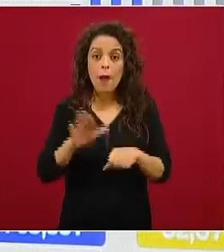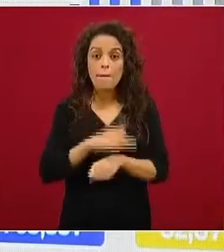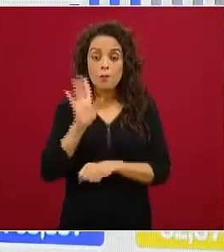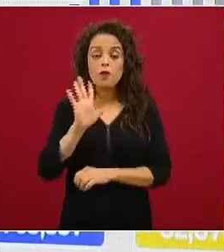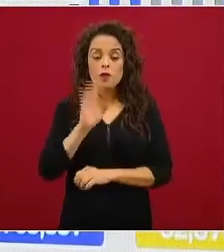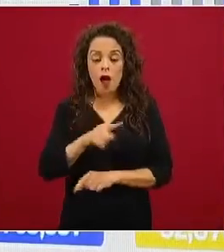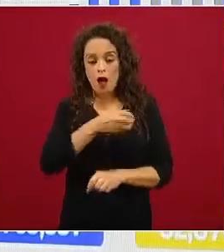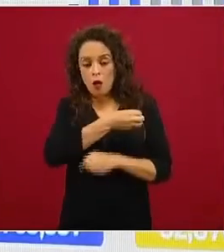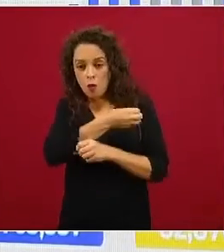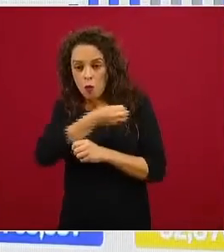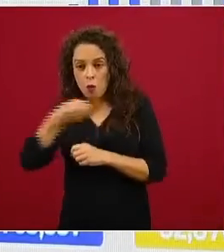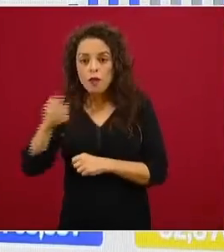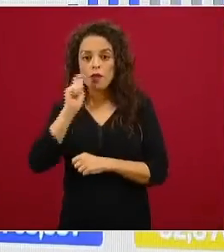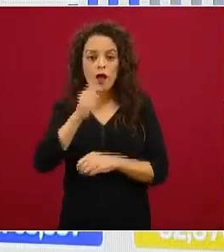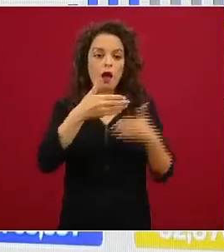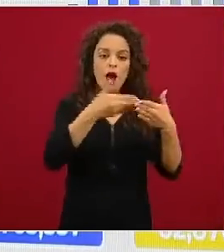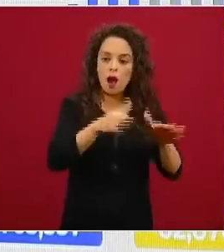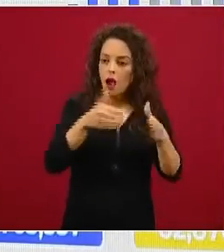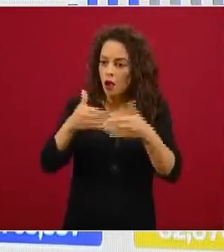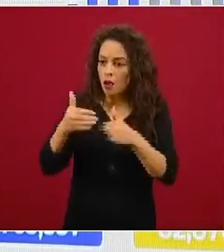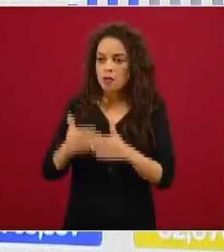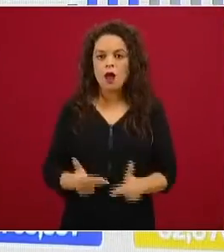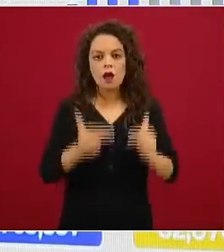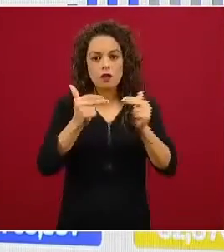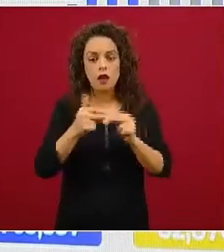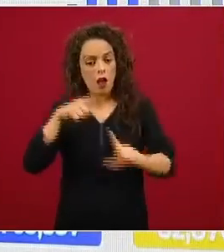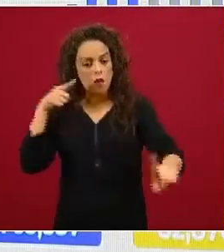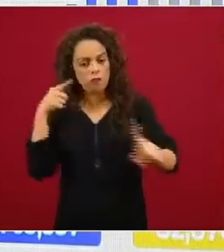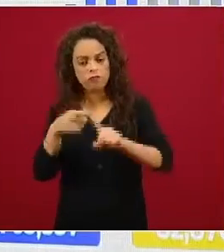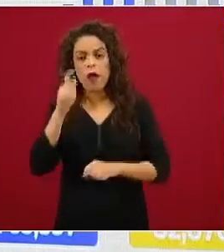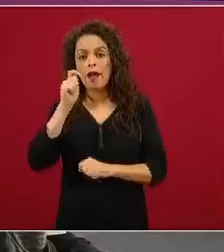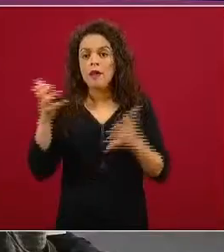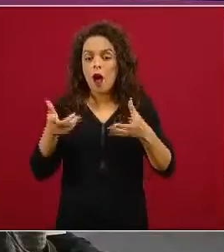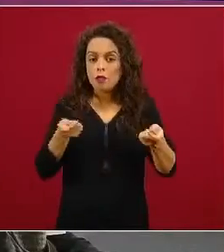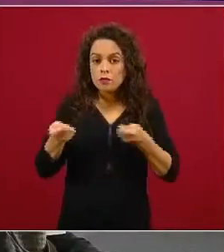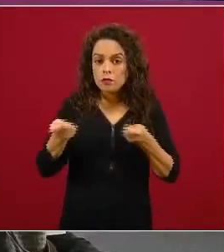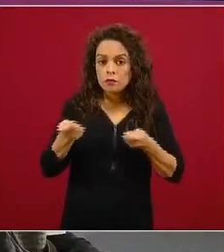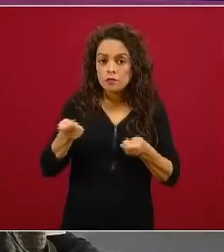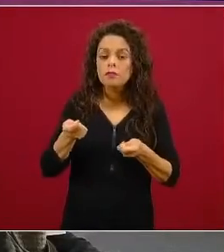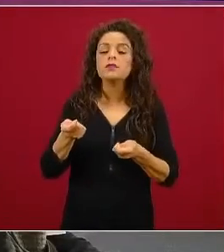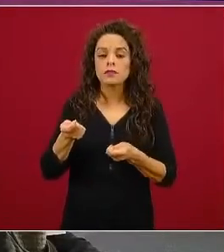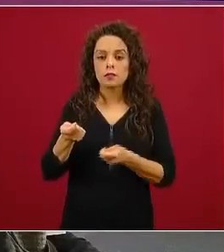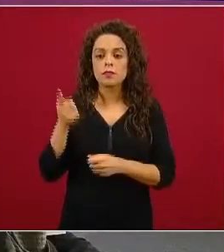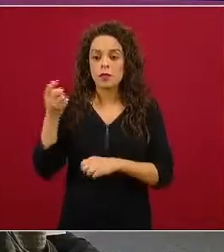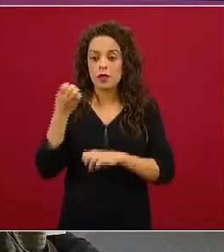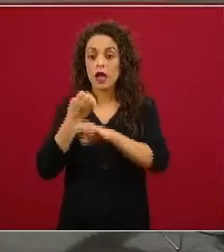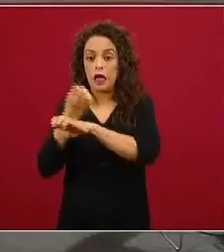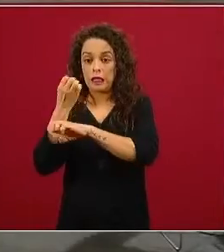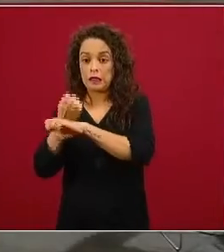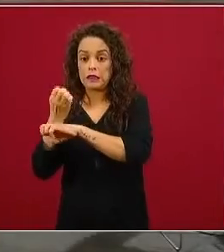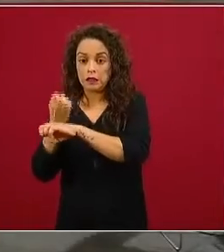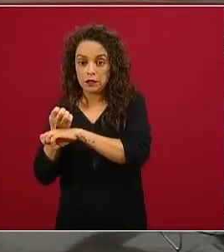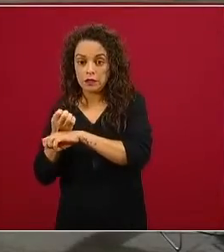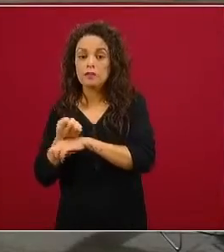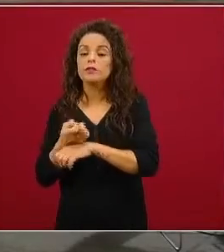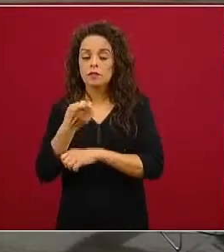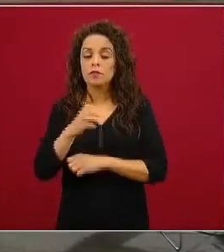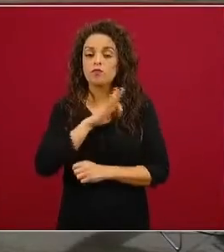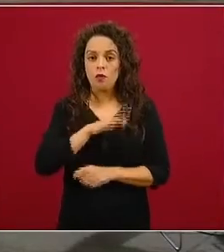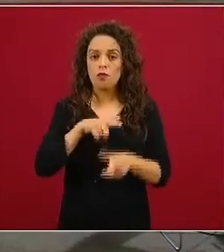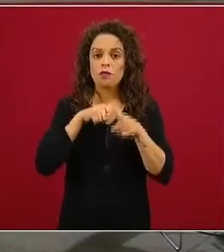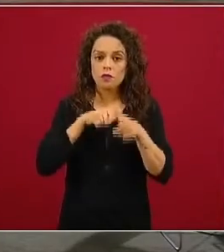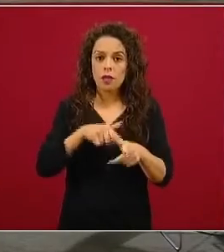2 a 3 semanas de descenso, algunas ya 10 semanas de descenso. No hay duda de que en México la epidemia va a la